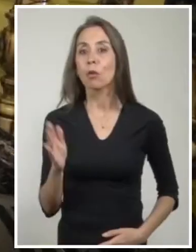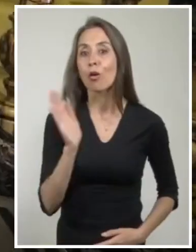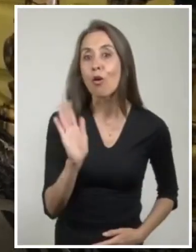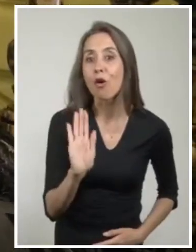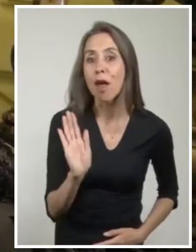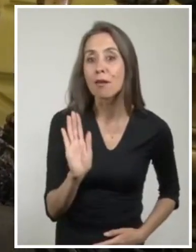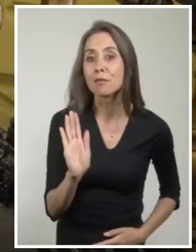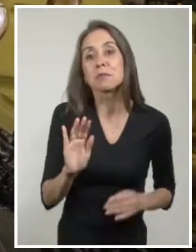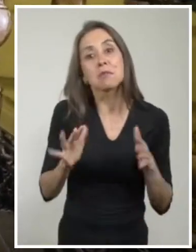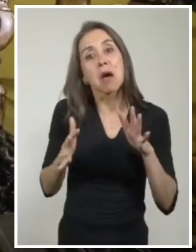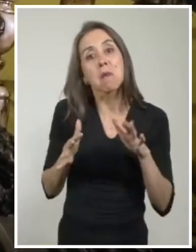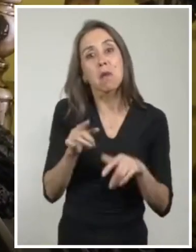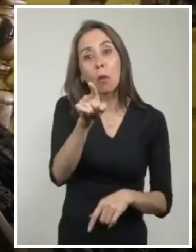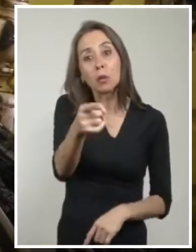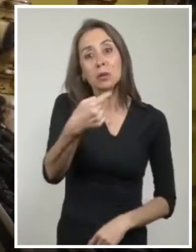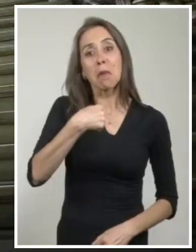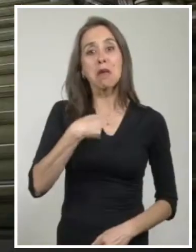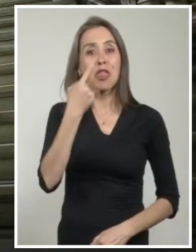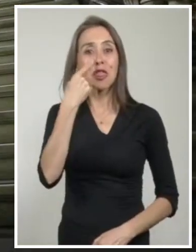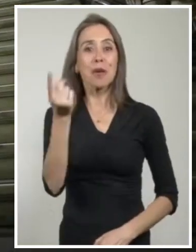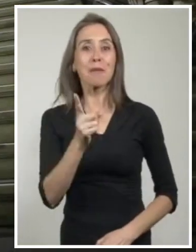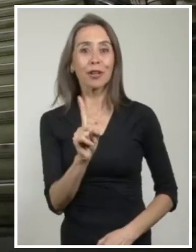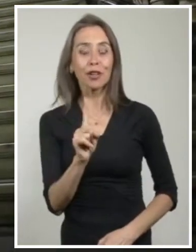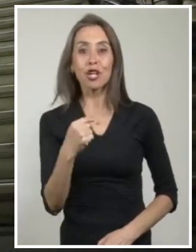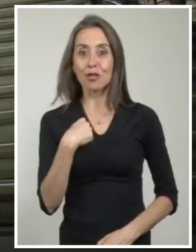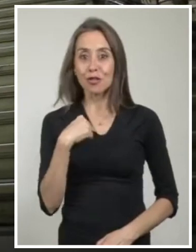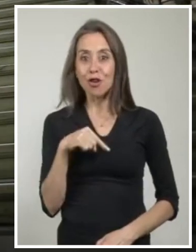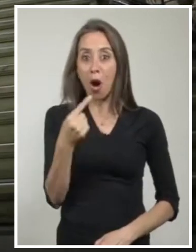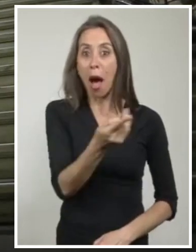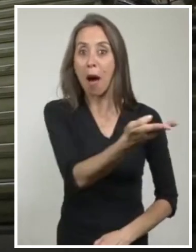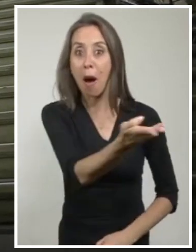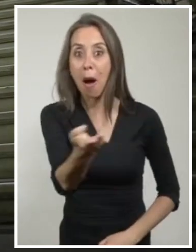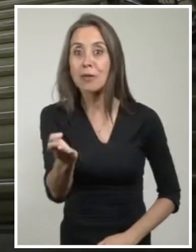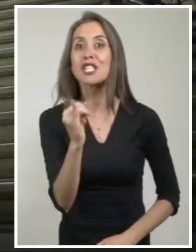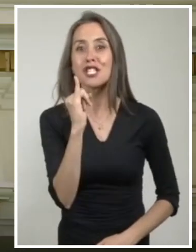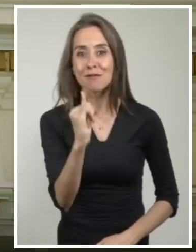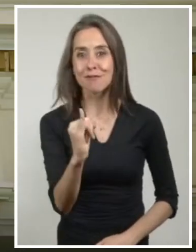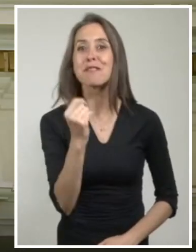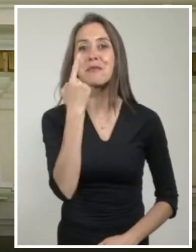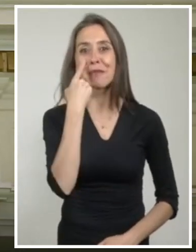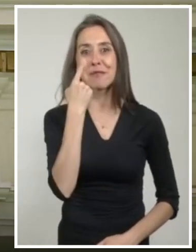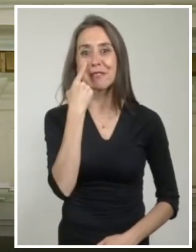Hola, probablemente no me conocen, pero yo a ustedes sí.